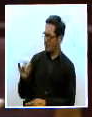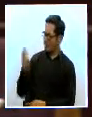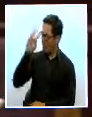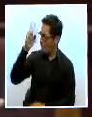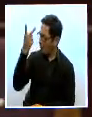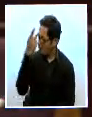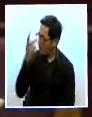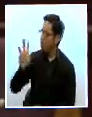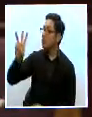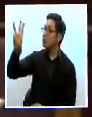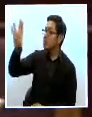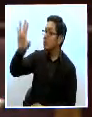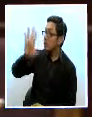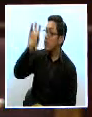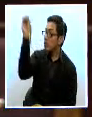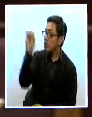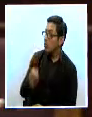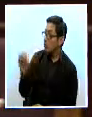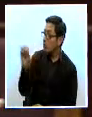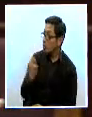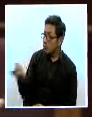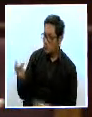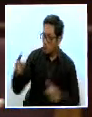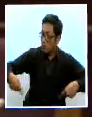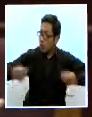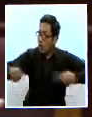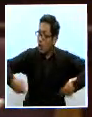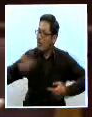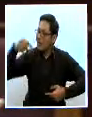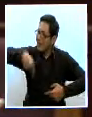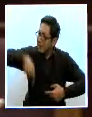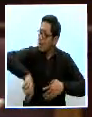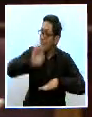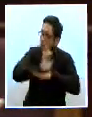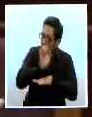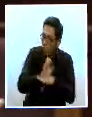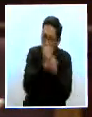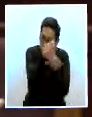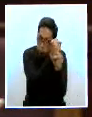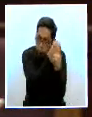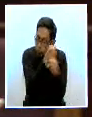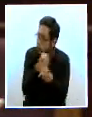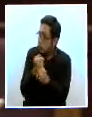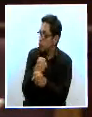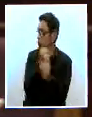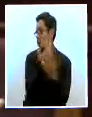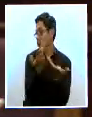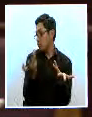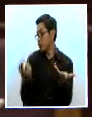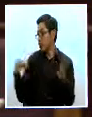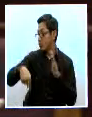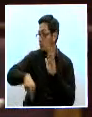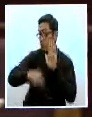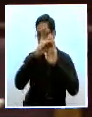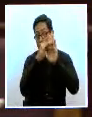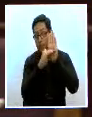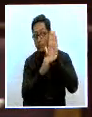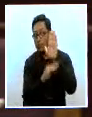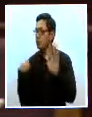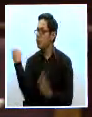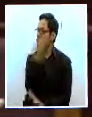taxistas que utilizamos llantas nacionales por lo tanto Este modelo tarifario obedece a una lucha